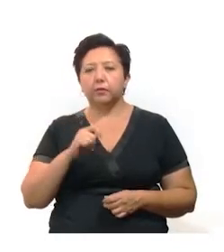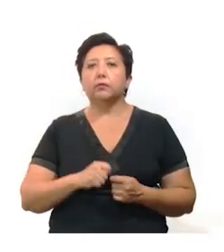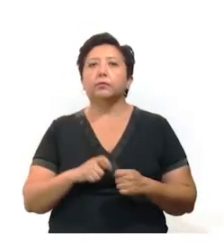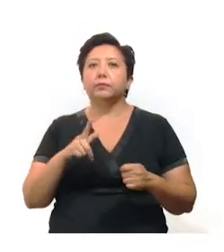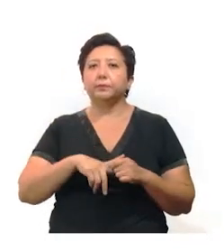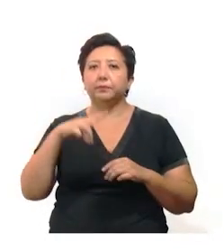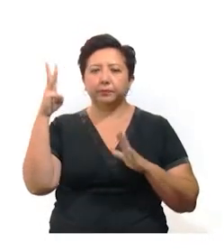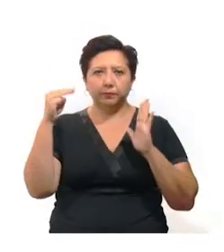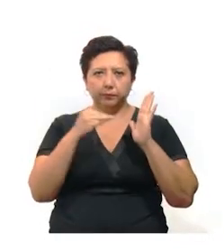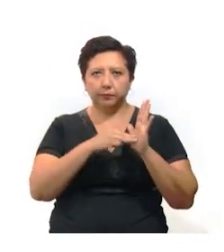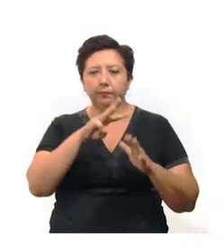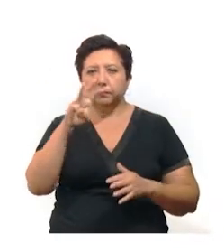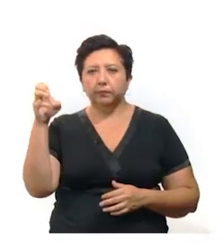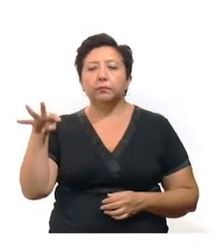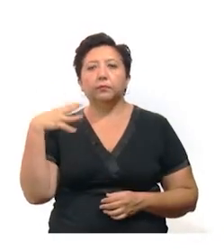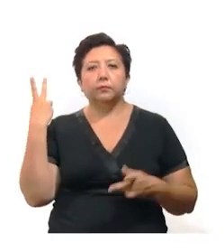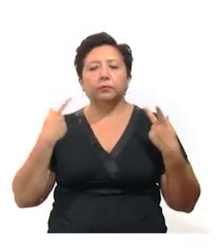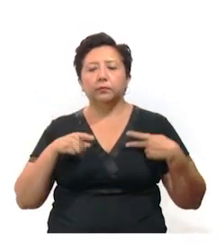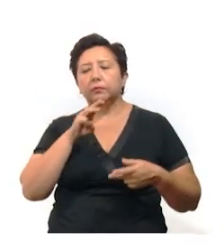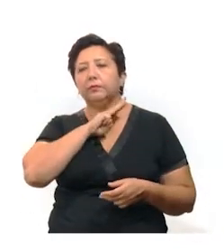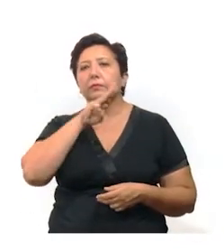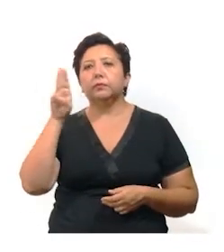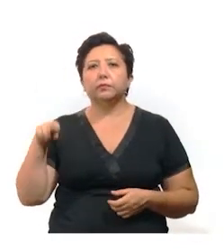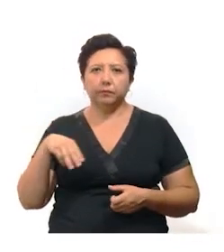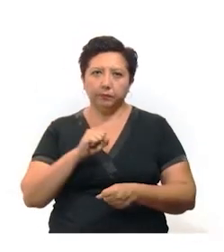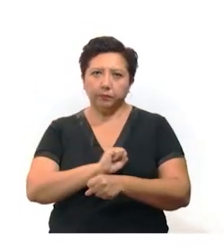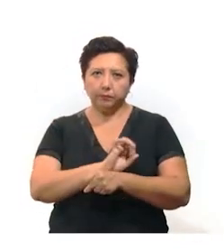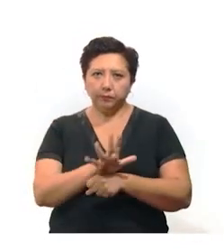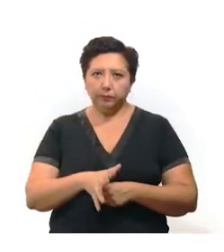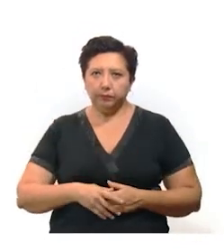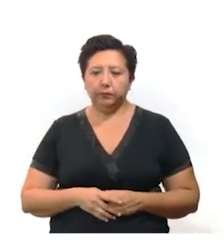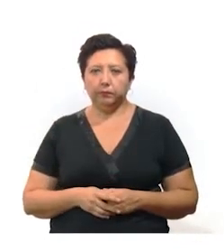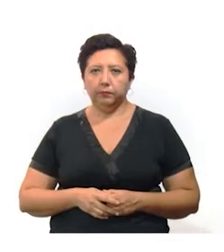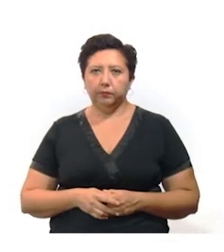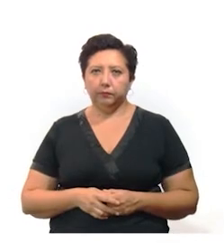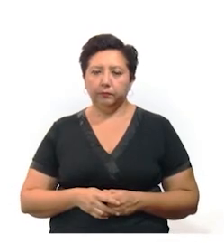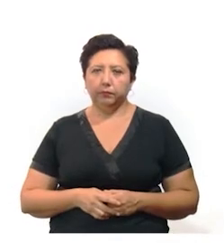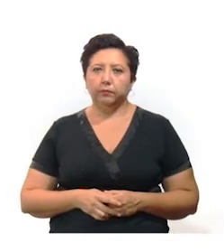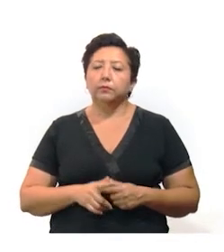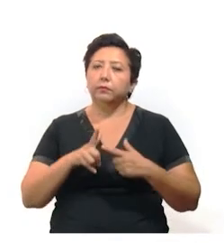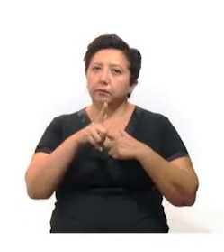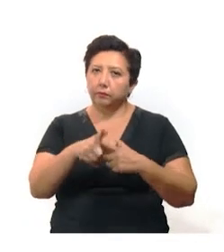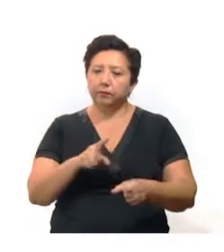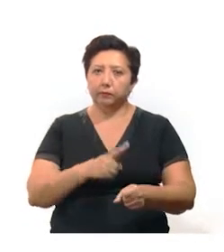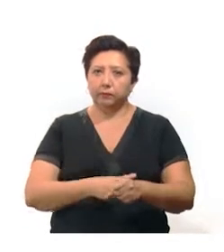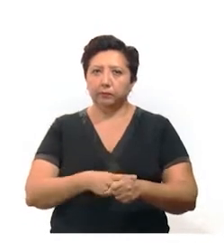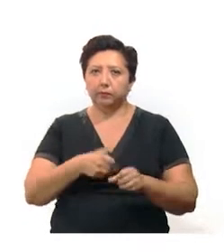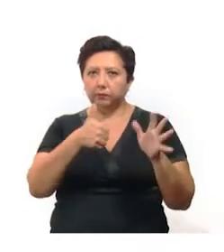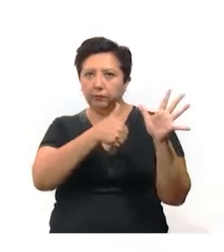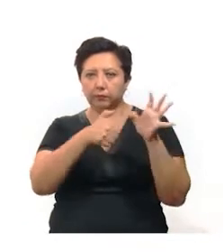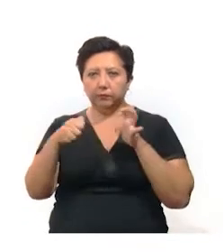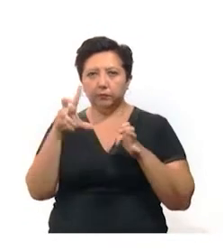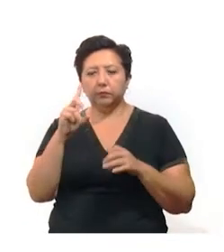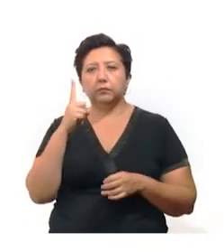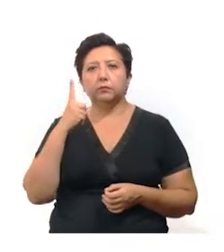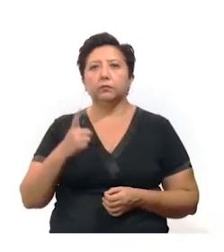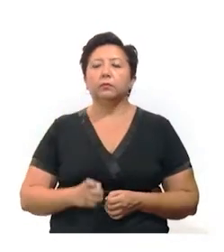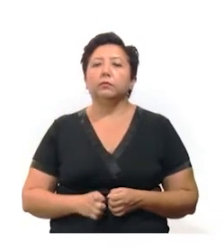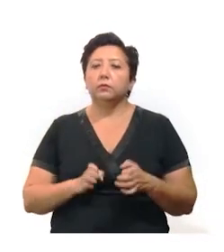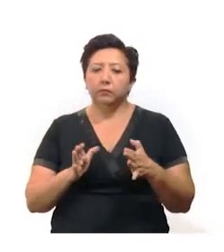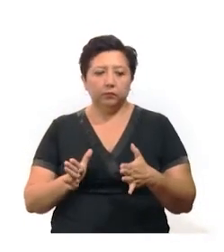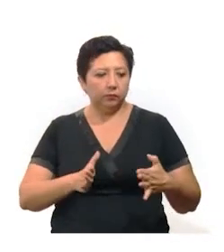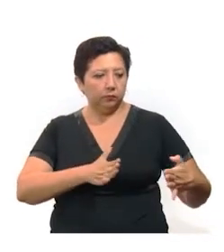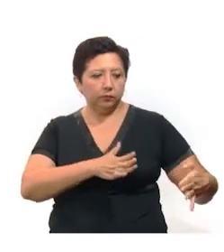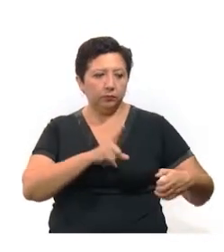son 3.314 las personas fallecidas a causa del coronavirus. De los casos activos, 631 están